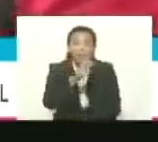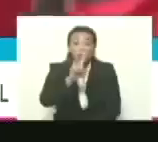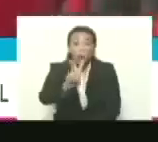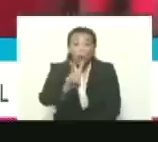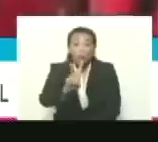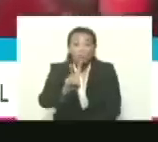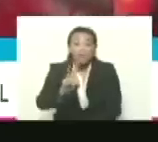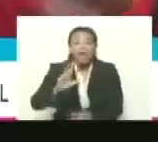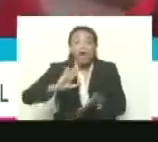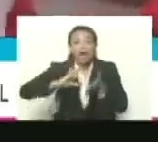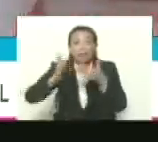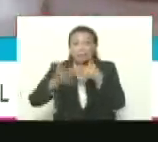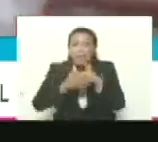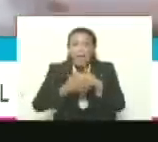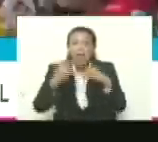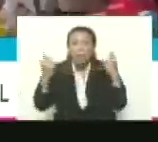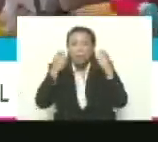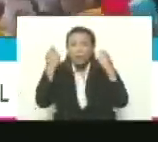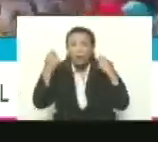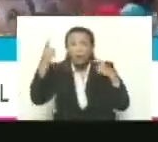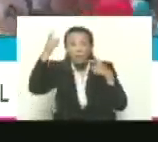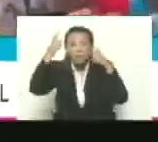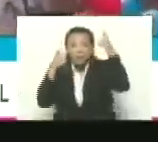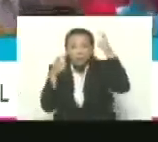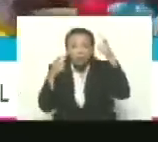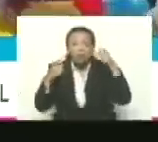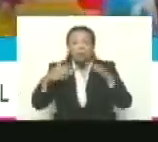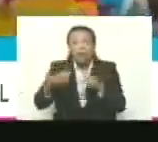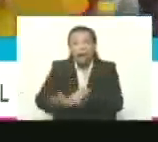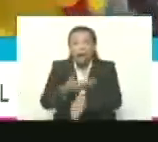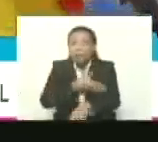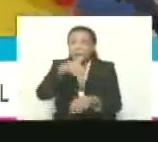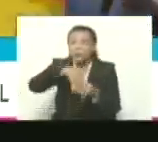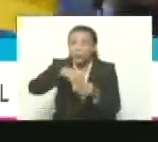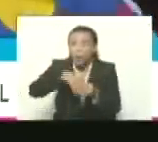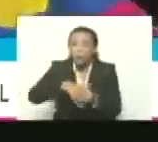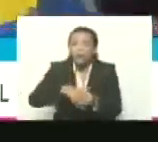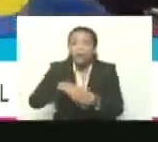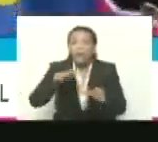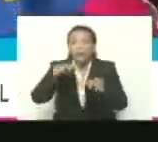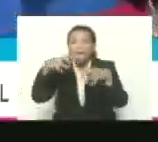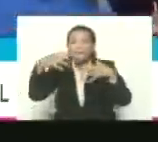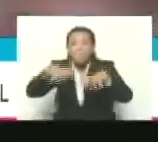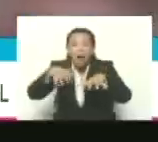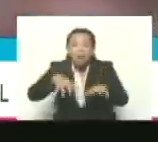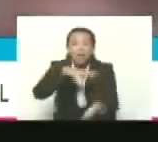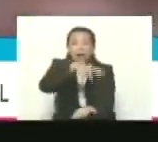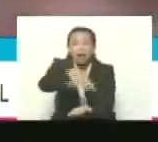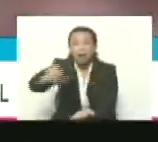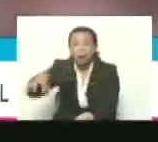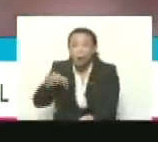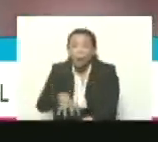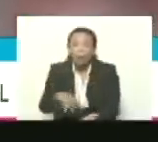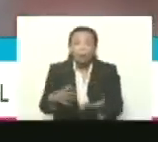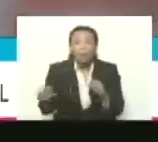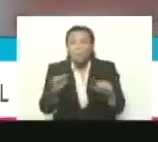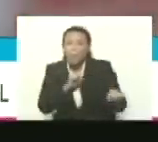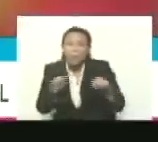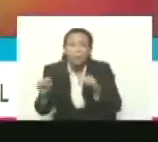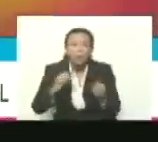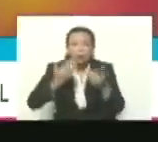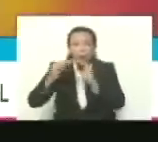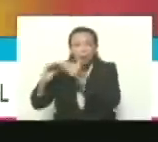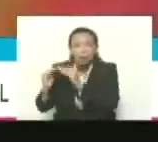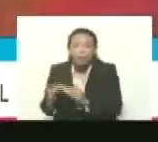campaña del comandante Chávez. Bueno, marchas regionales, marchas por aquí,